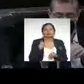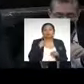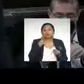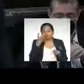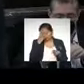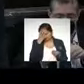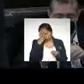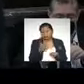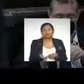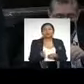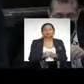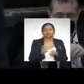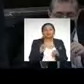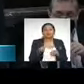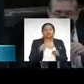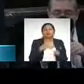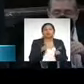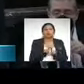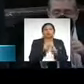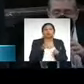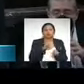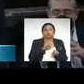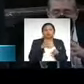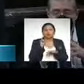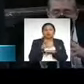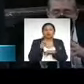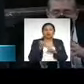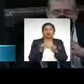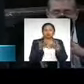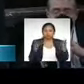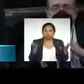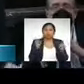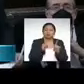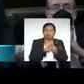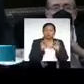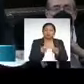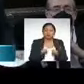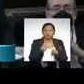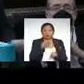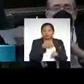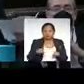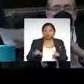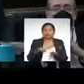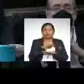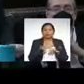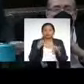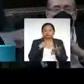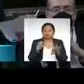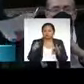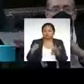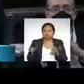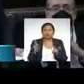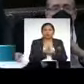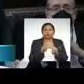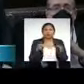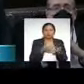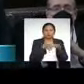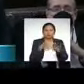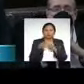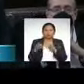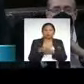muy vergonzoso que, a pesar de haber tenido un consenso amplio, a pesar de estar el nombre, las firmas y los